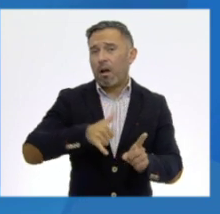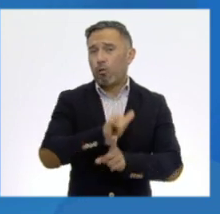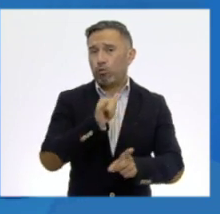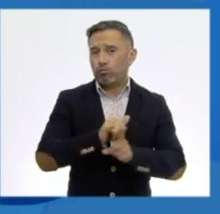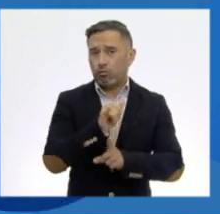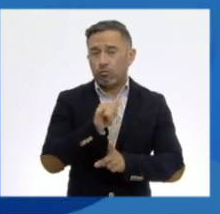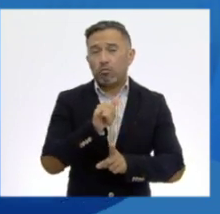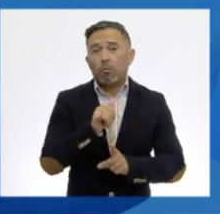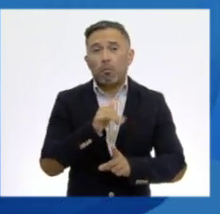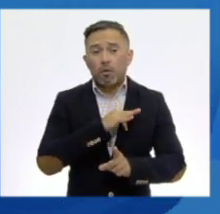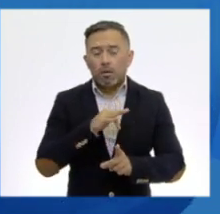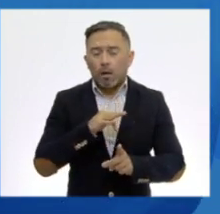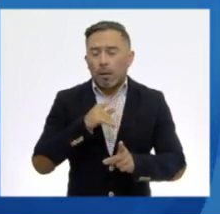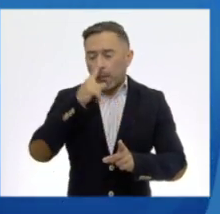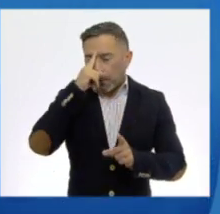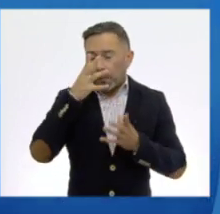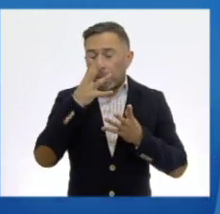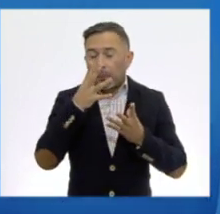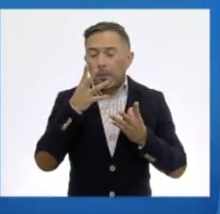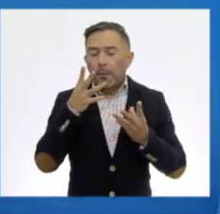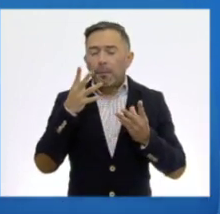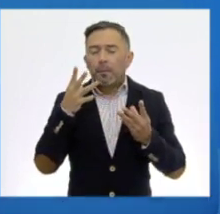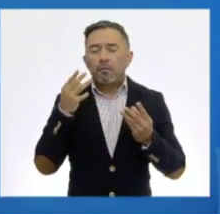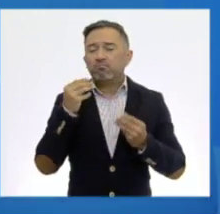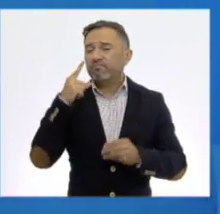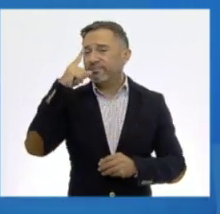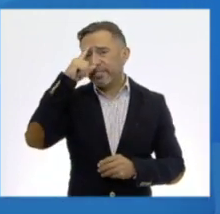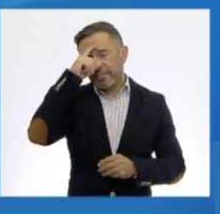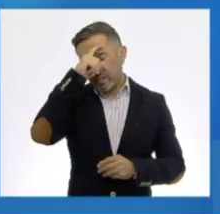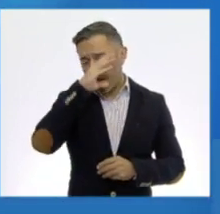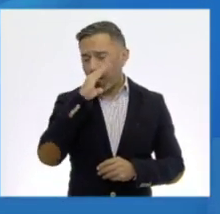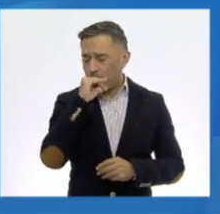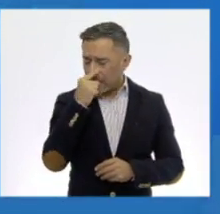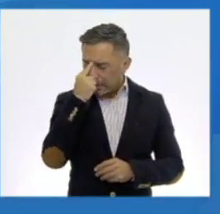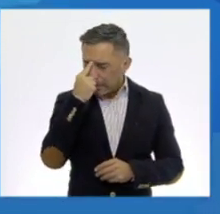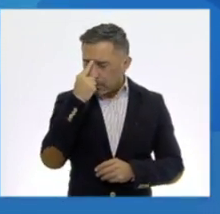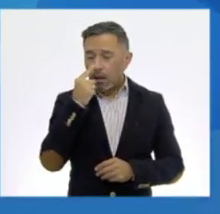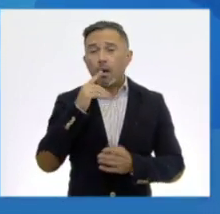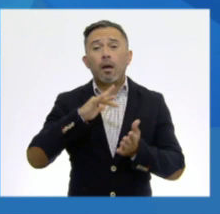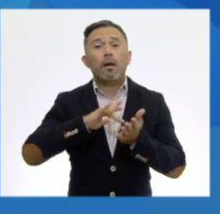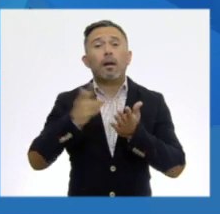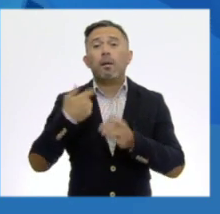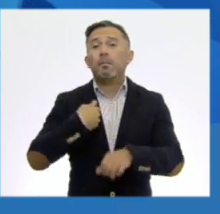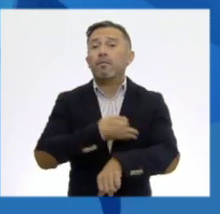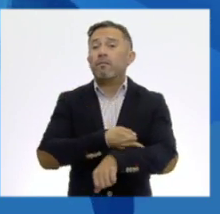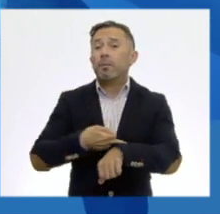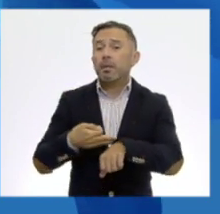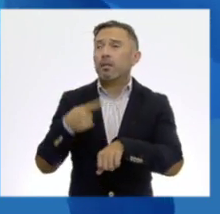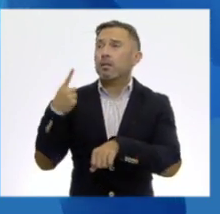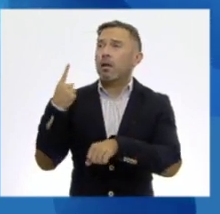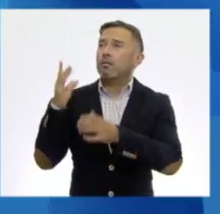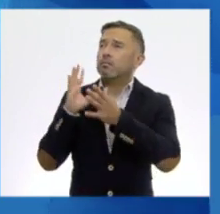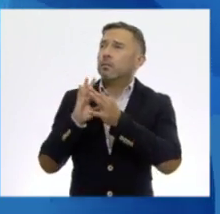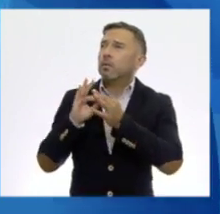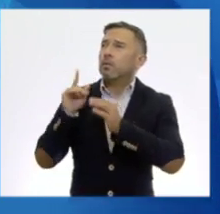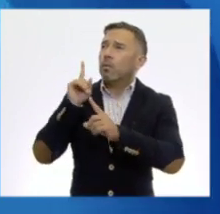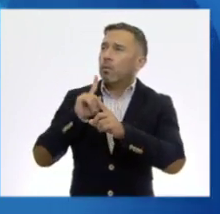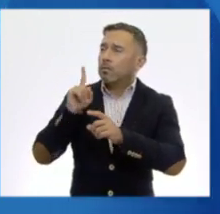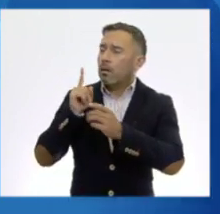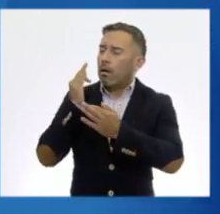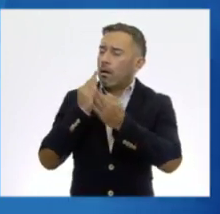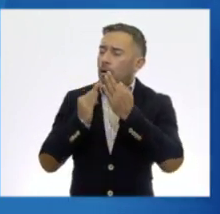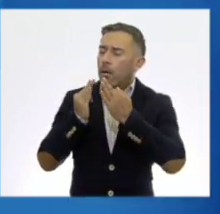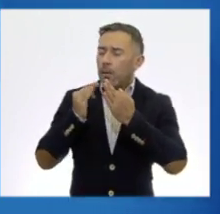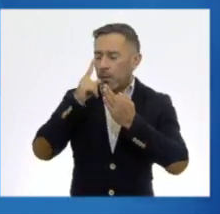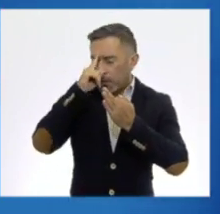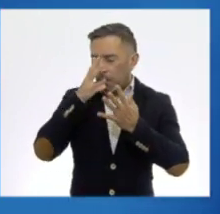recuperarse. En mi caso, con ayuda de mi familia he superado las secuelas más graves. Es